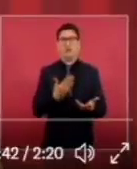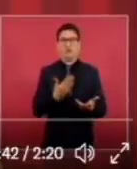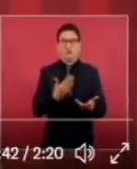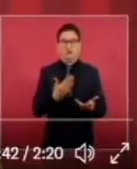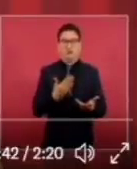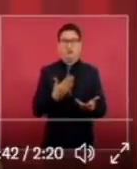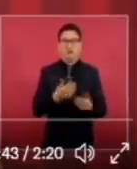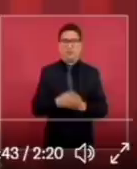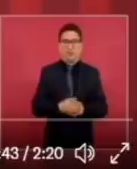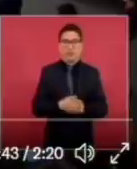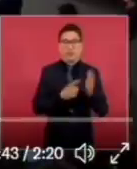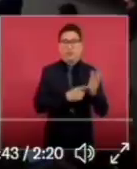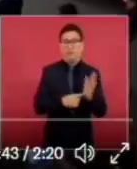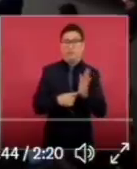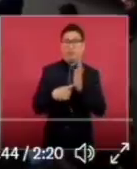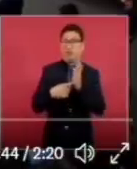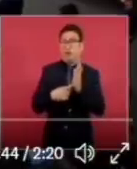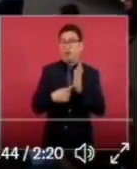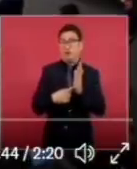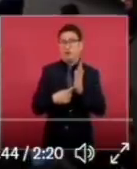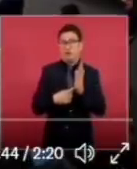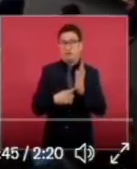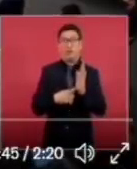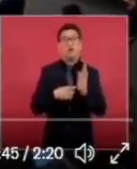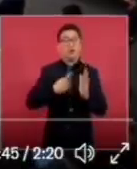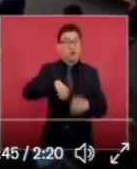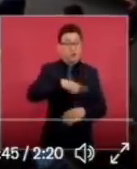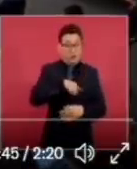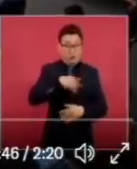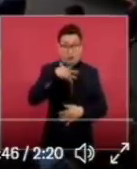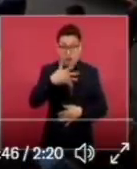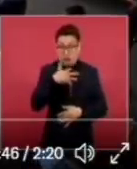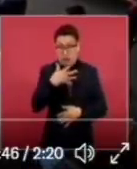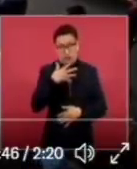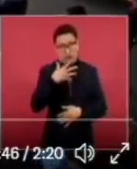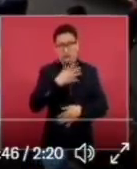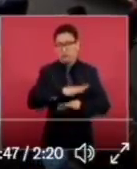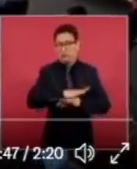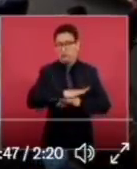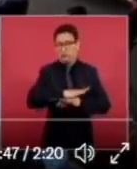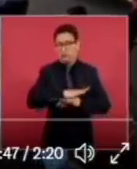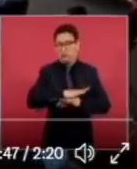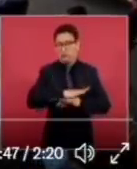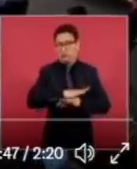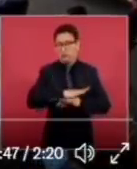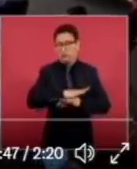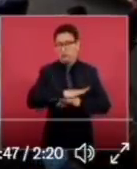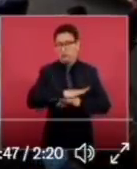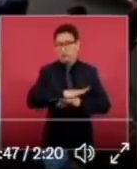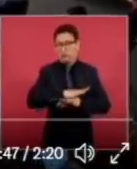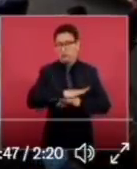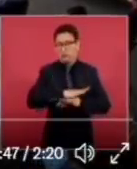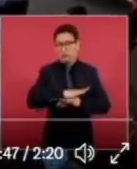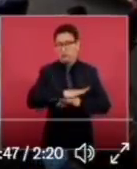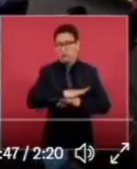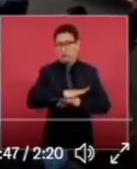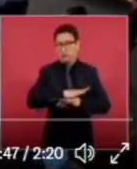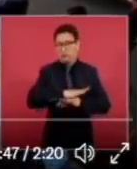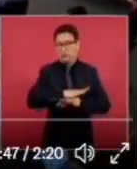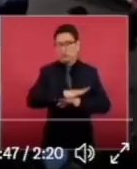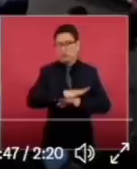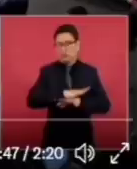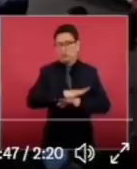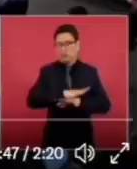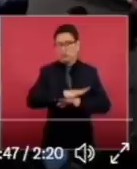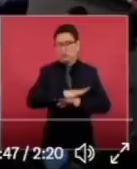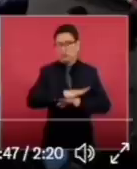si no permitimos la corrupción si no permitimos la impunidad cuantas recomendaciones de este